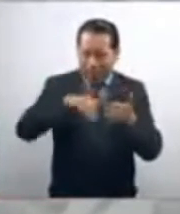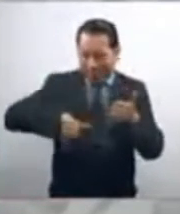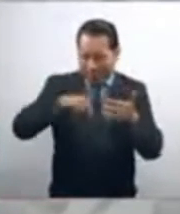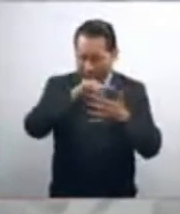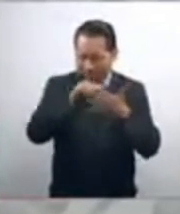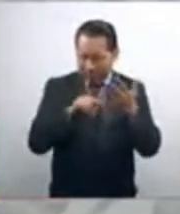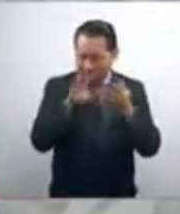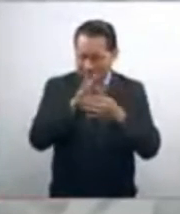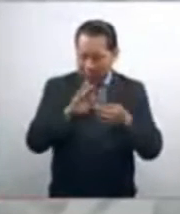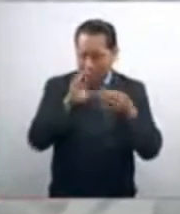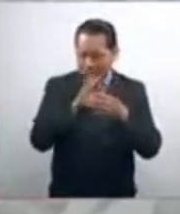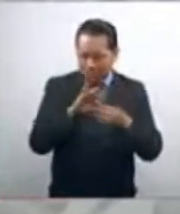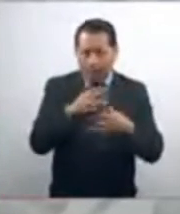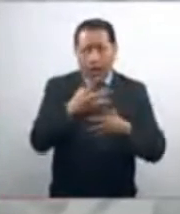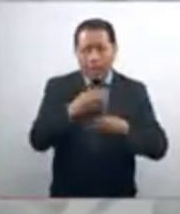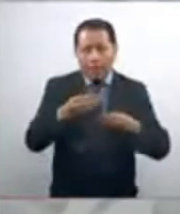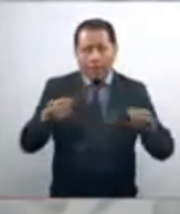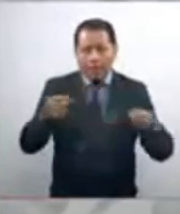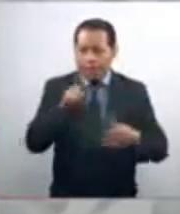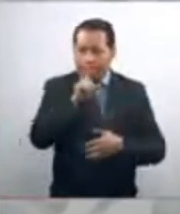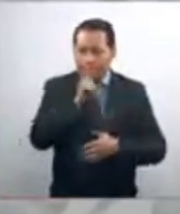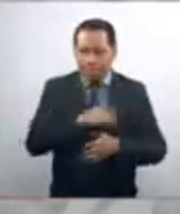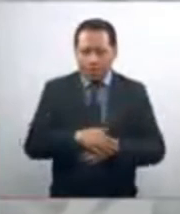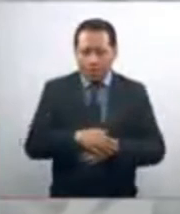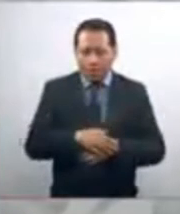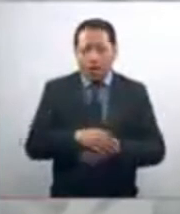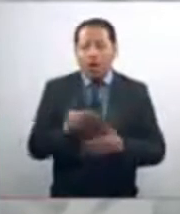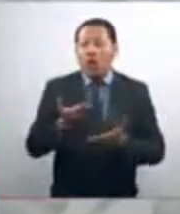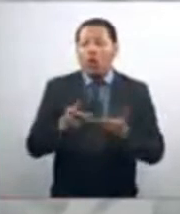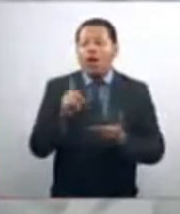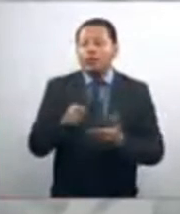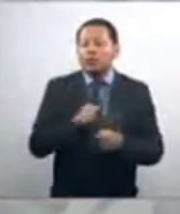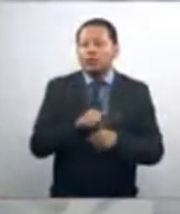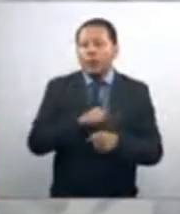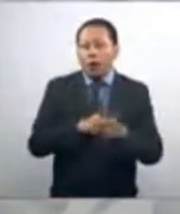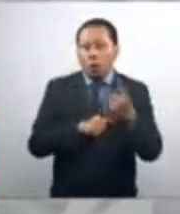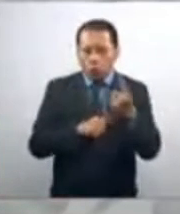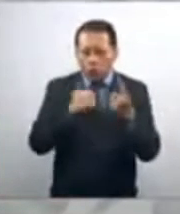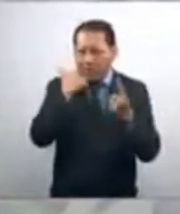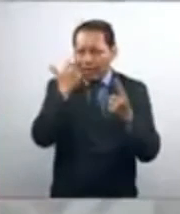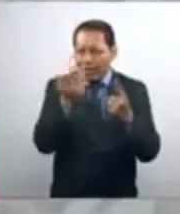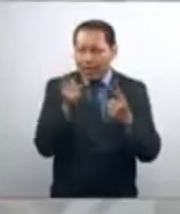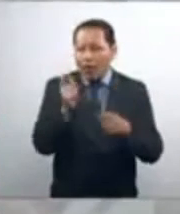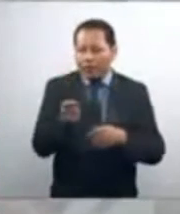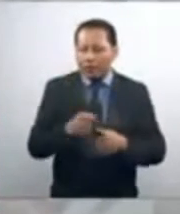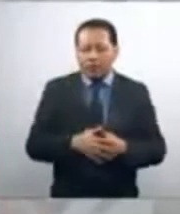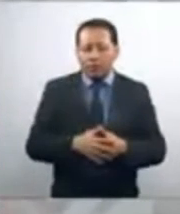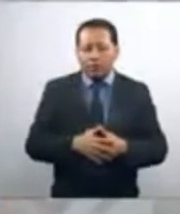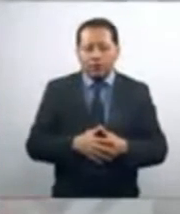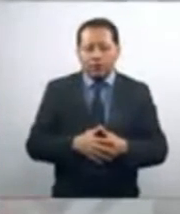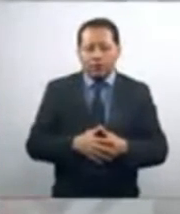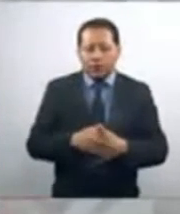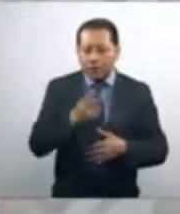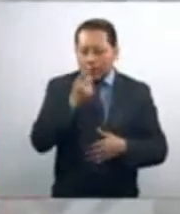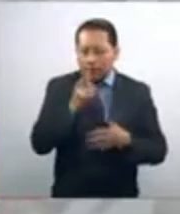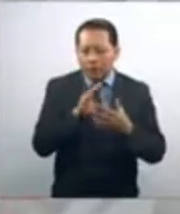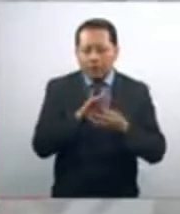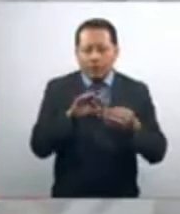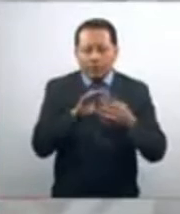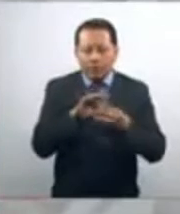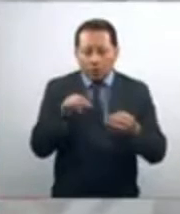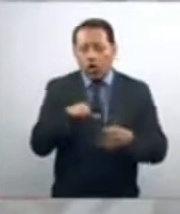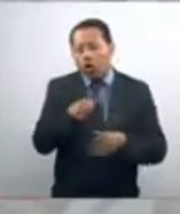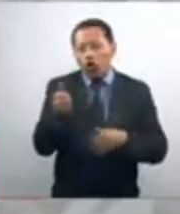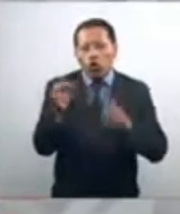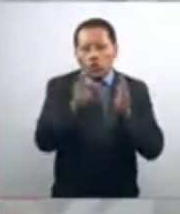Este es el punto de acuerdo número uno. Quisiera solamente hacer mención de otro punto